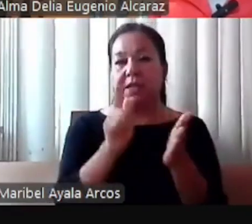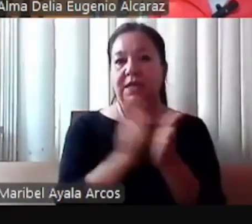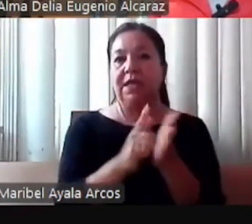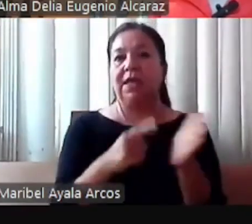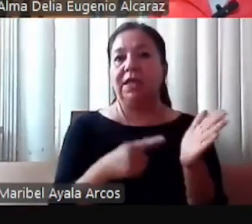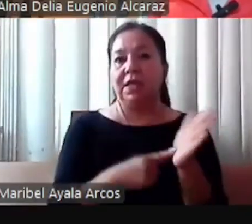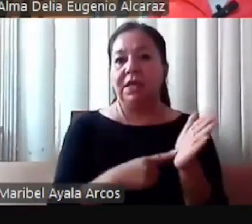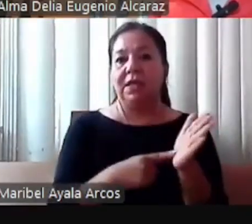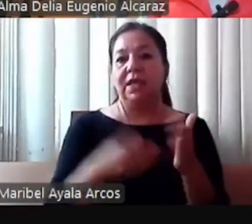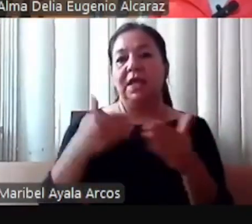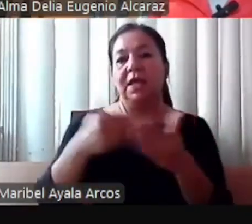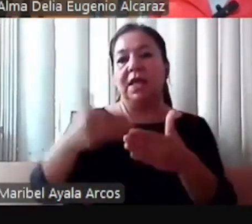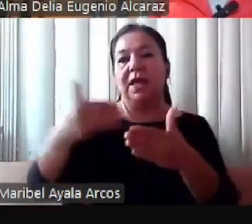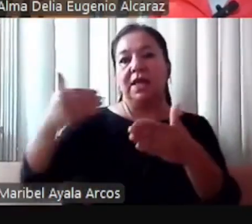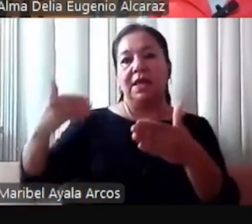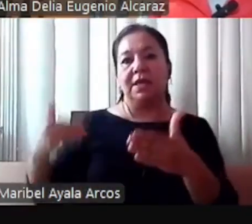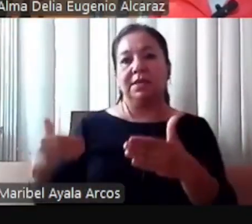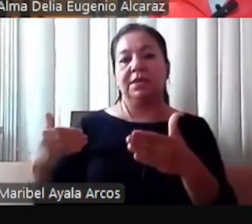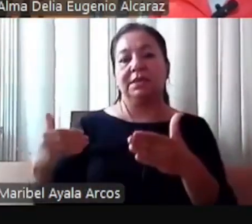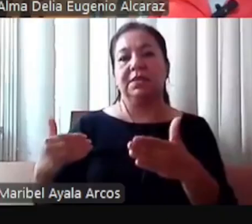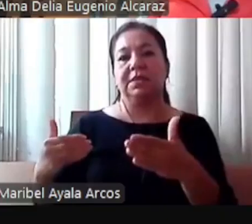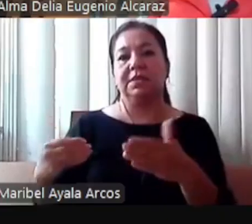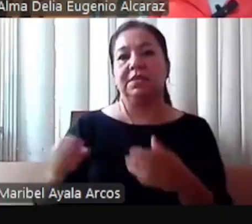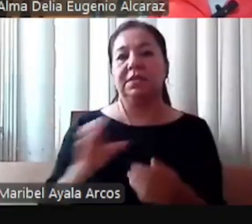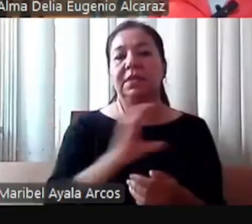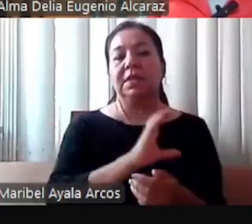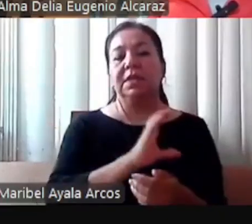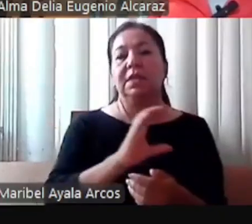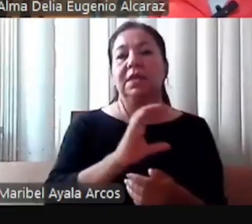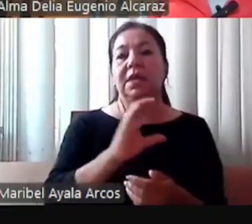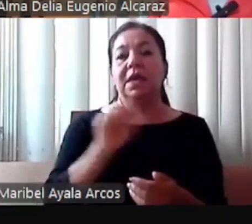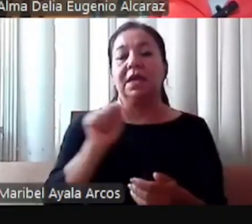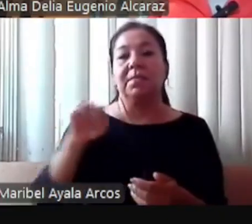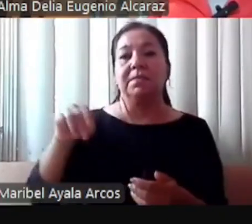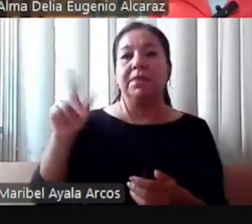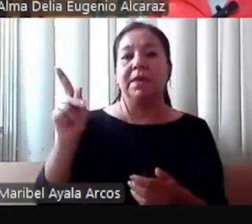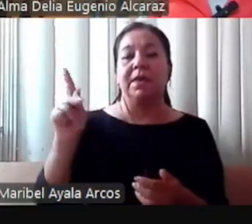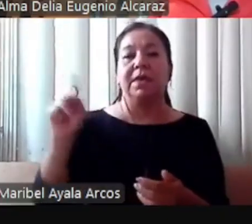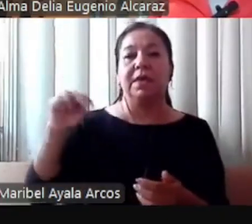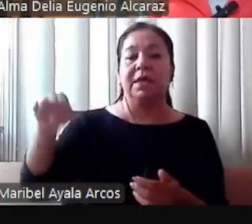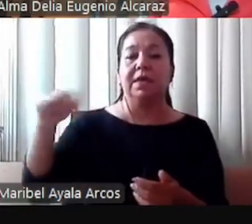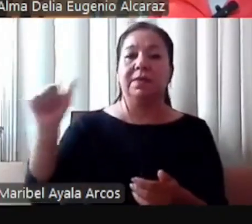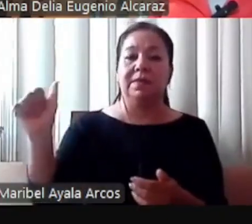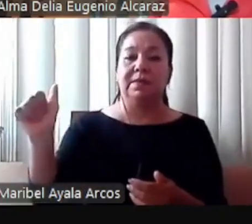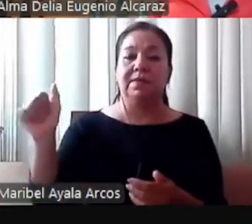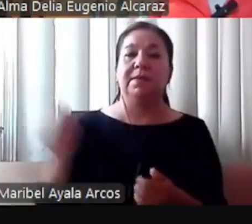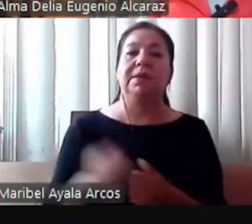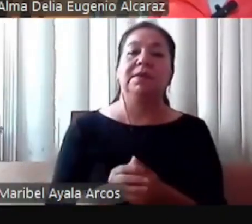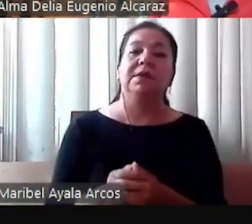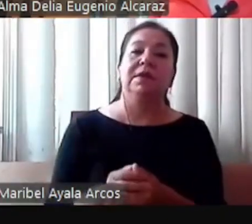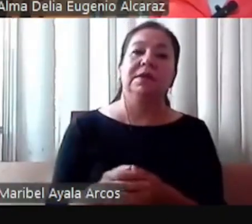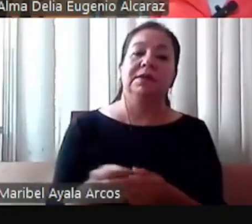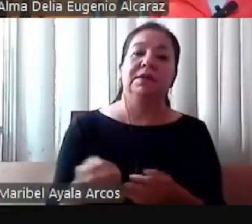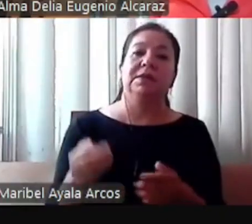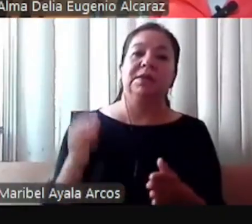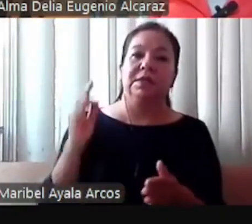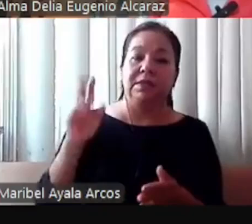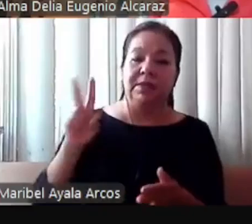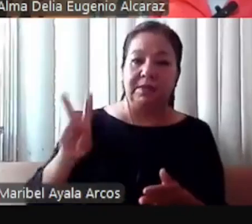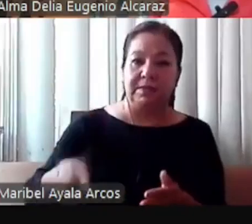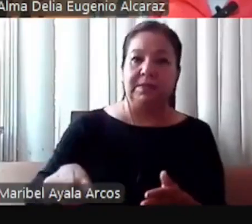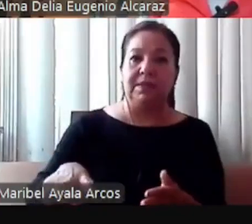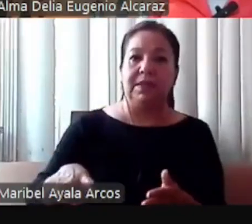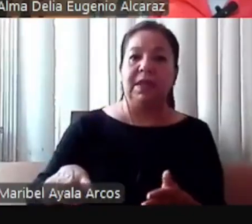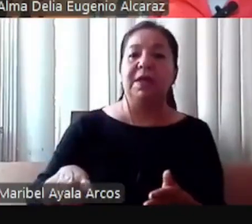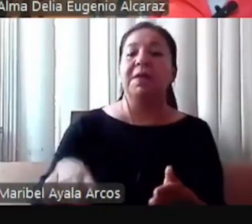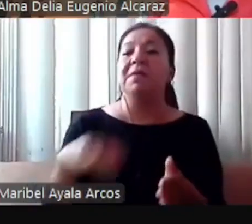actos anticipados de campaña. Por ello, ante la falta de elementos suficientes que permitan concluir de manera fehaciente la acreditación de la